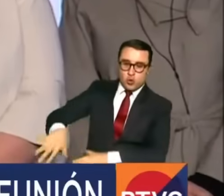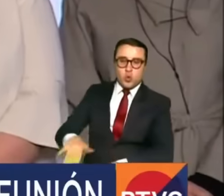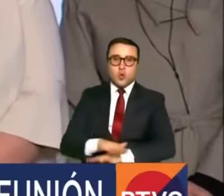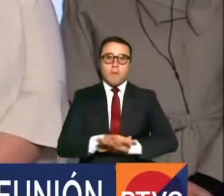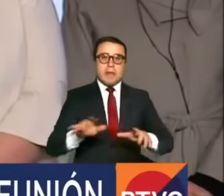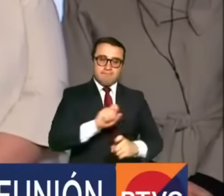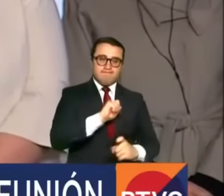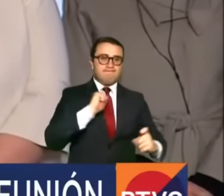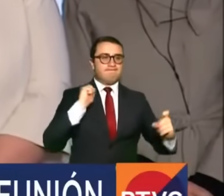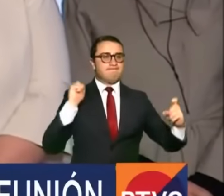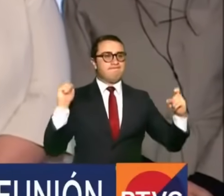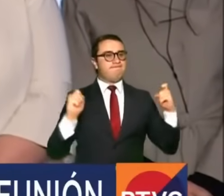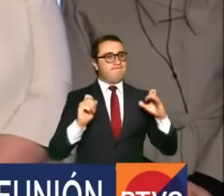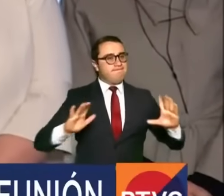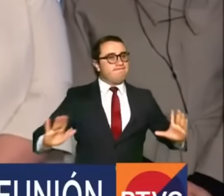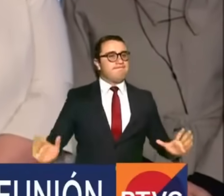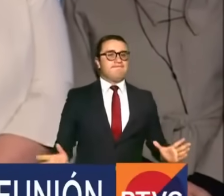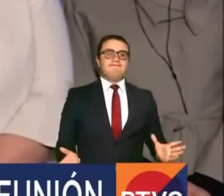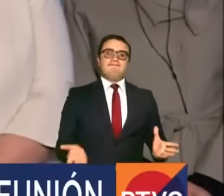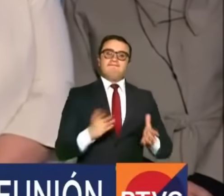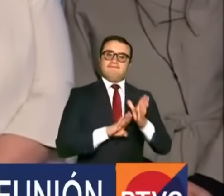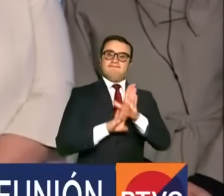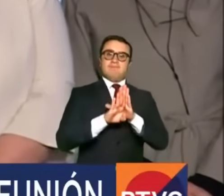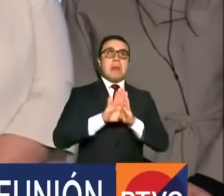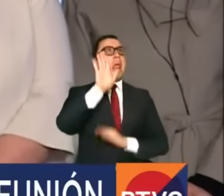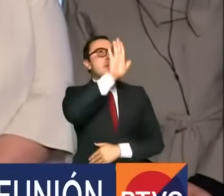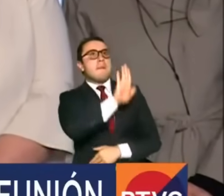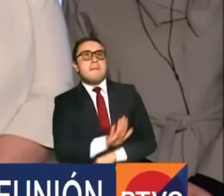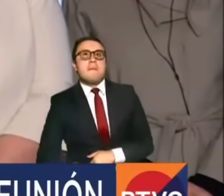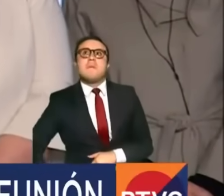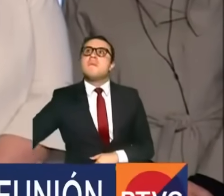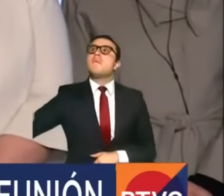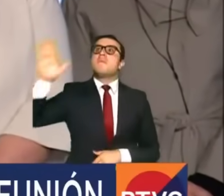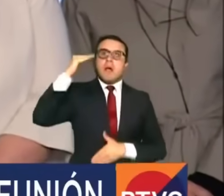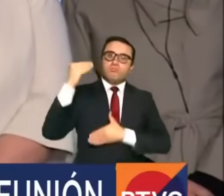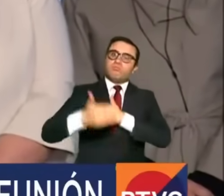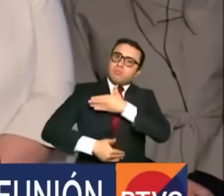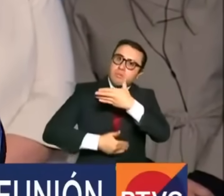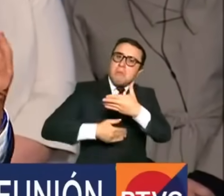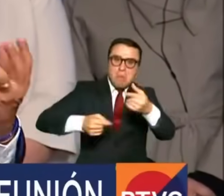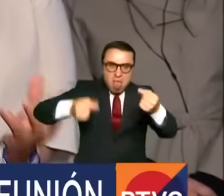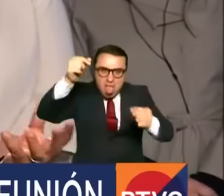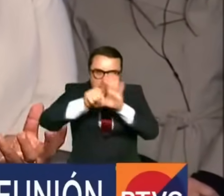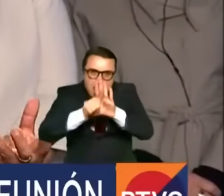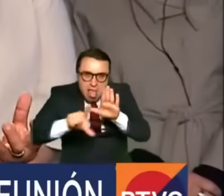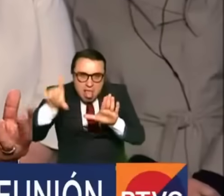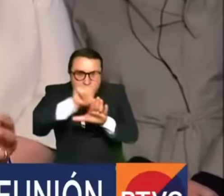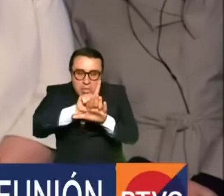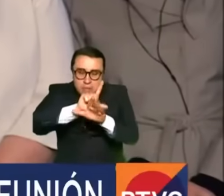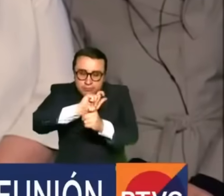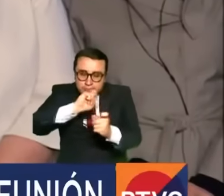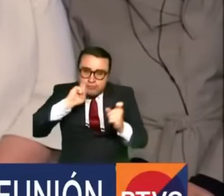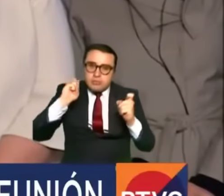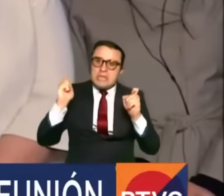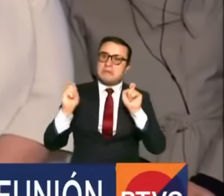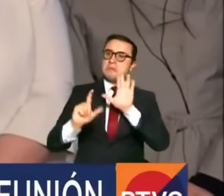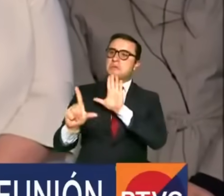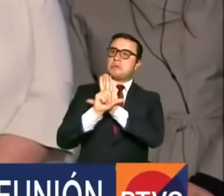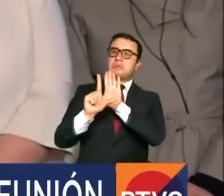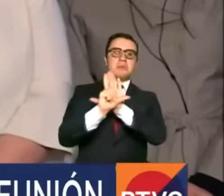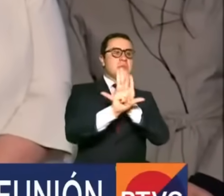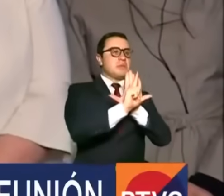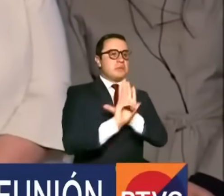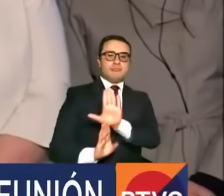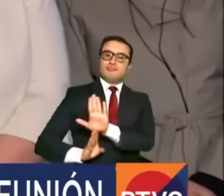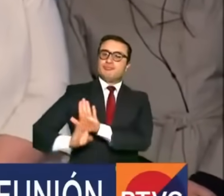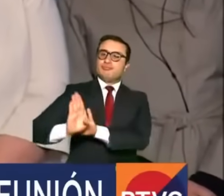y en la medida en que el territorio construye una economía lícita próspera, pues